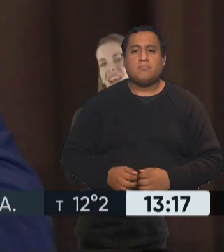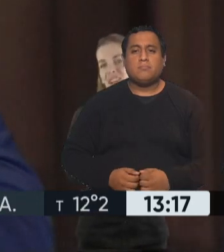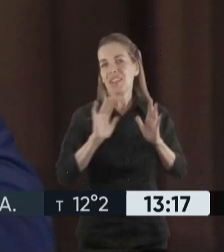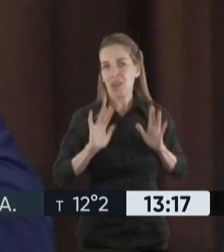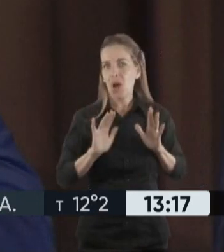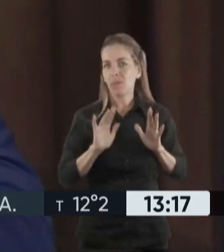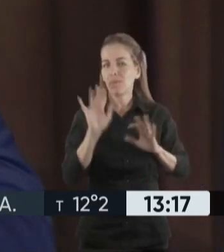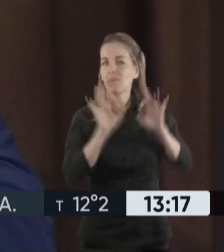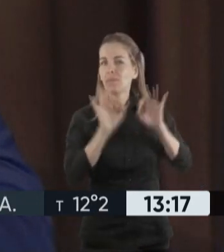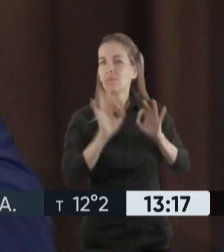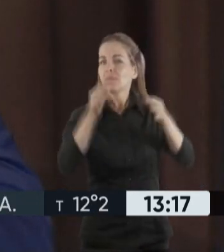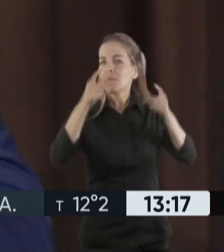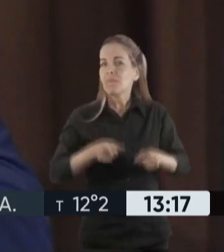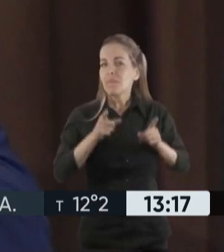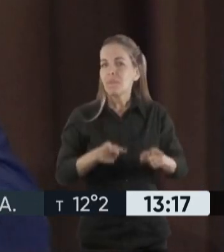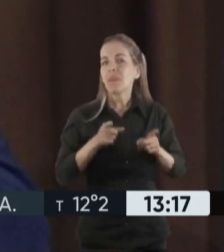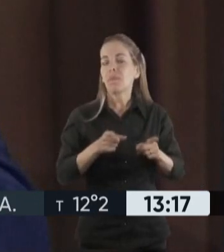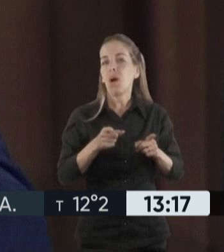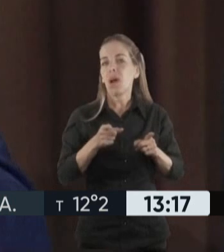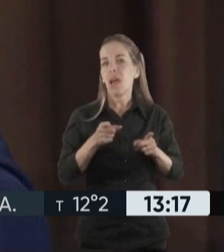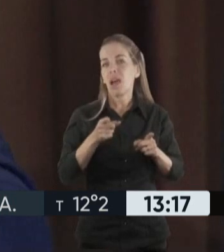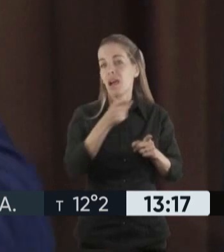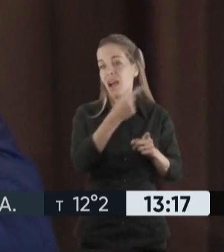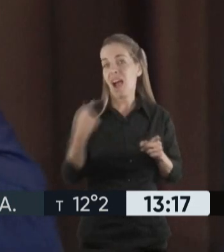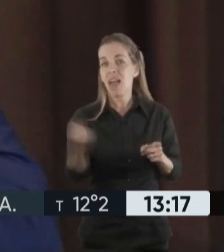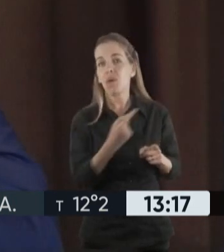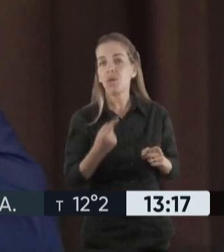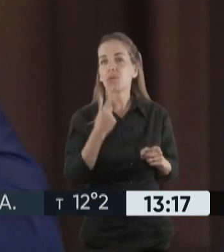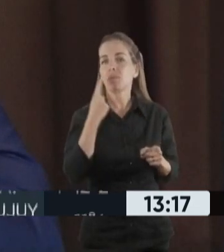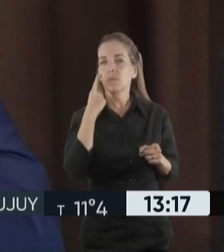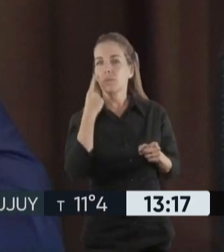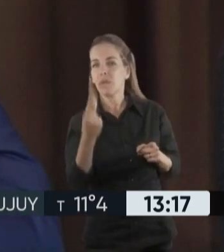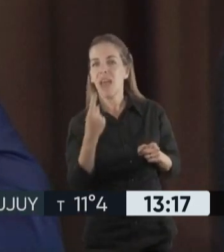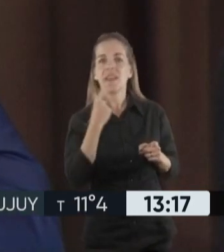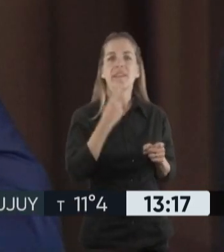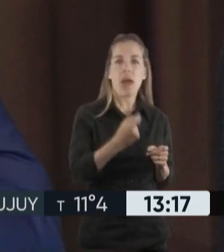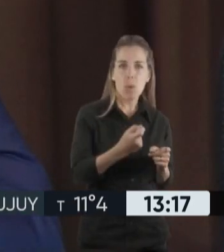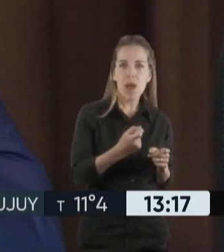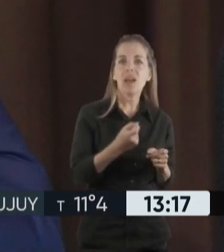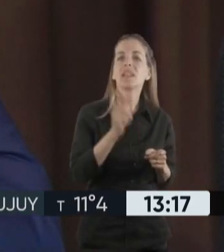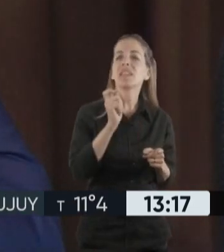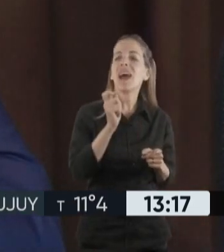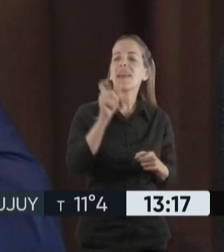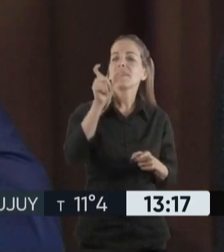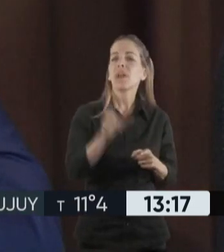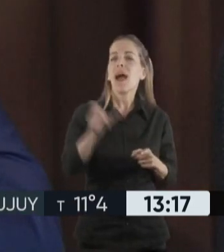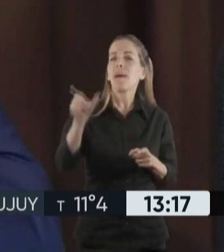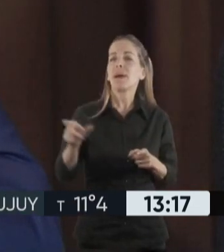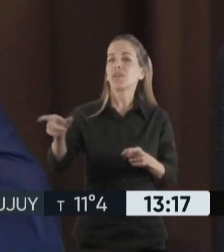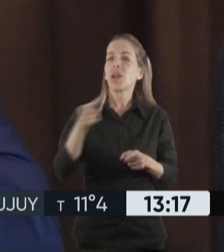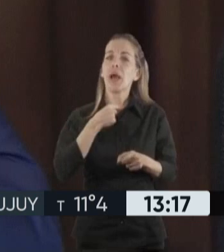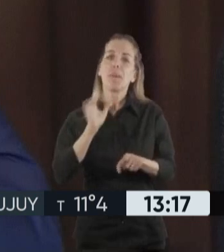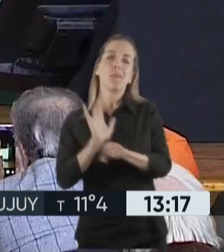marcando lo que efectivamente uno vislumbra. ¿Quiénes son los que andan dando cátedra de ética, de